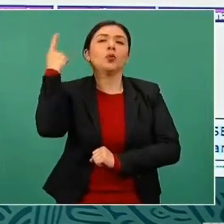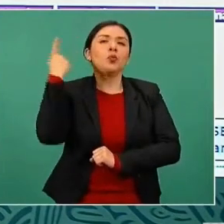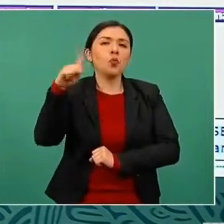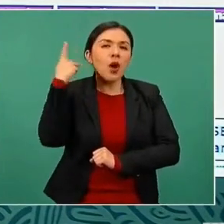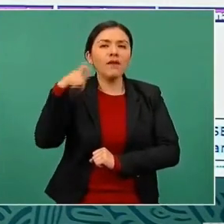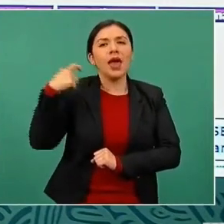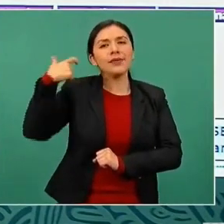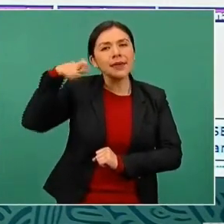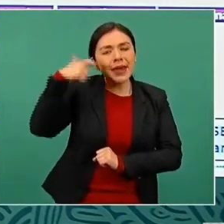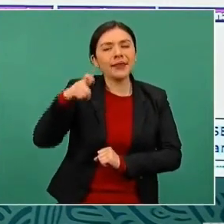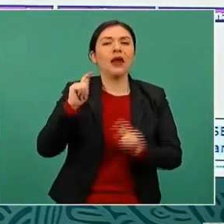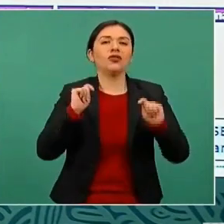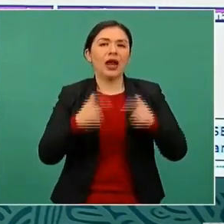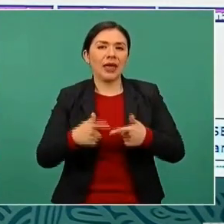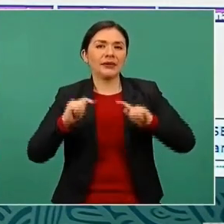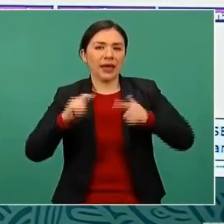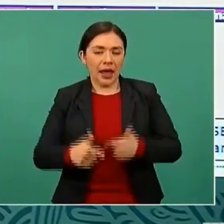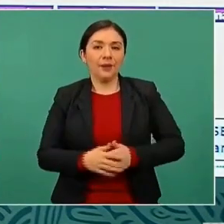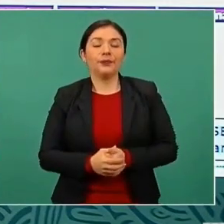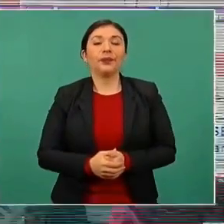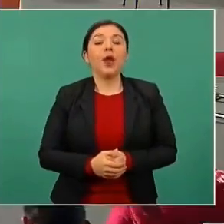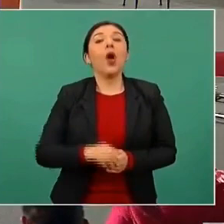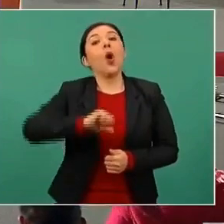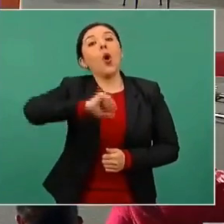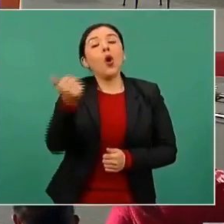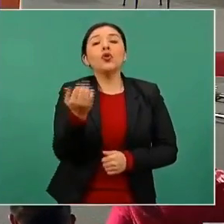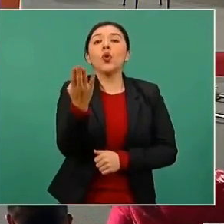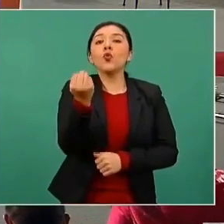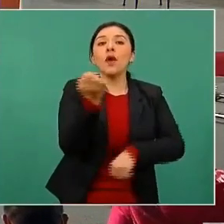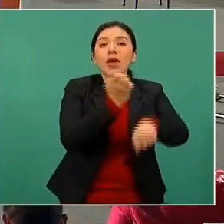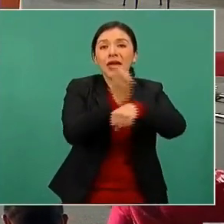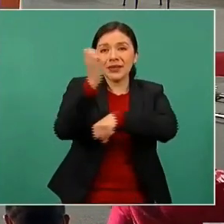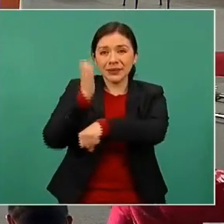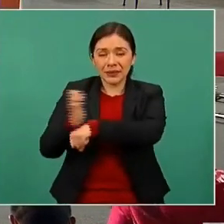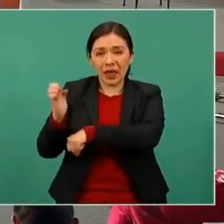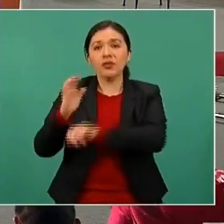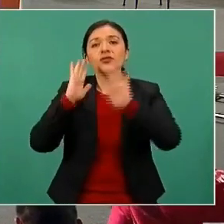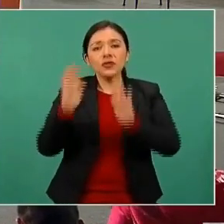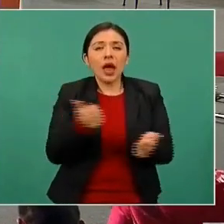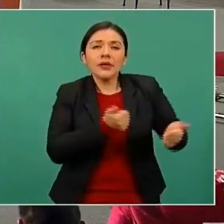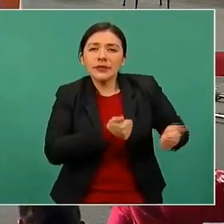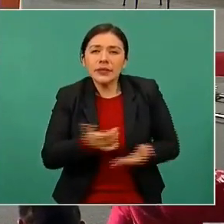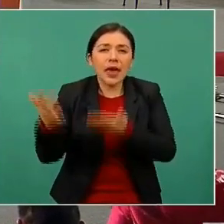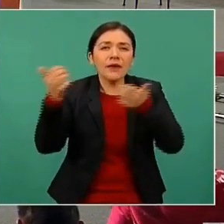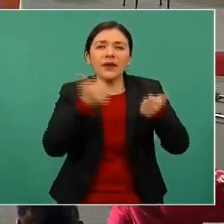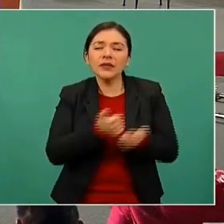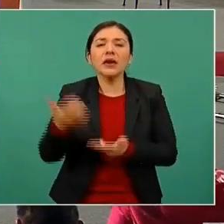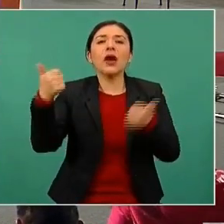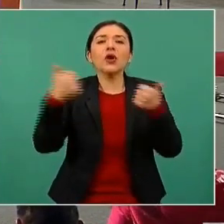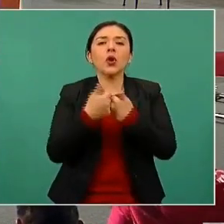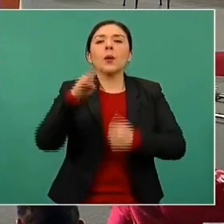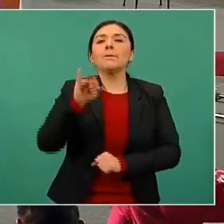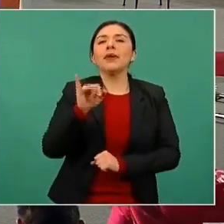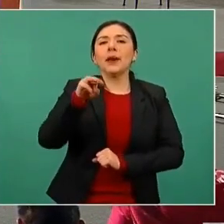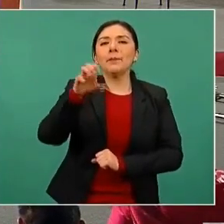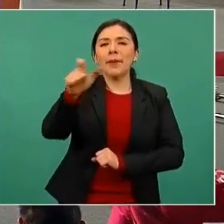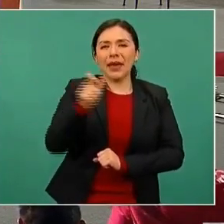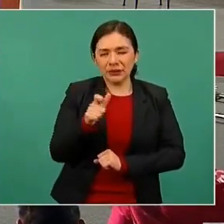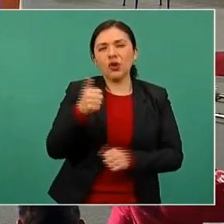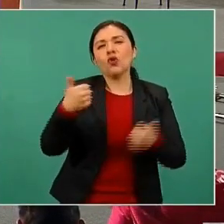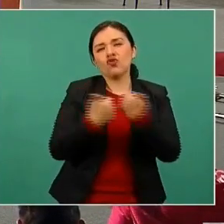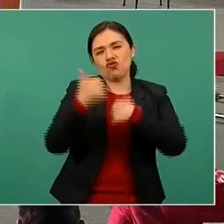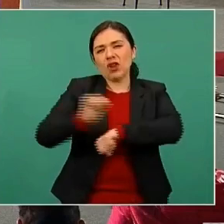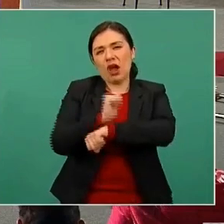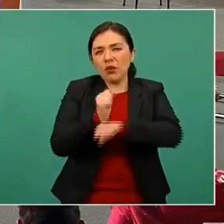y tlaxcala y nueve entidades se les distribuyeron a partir de birmex por rutas terrestres